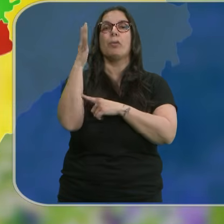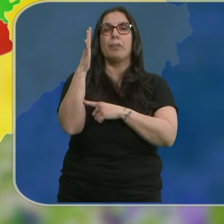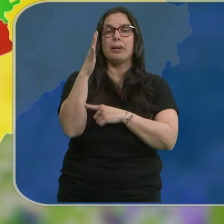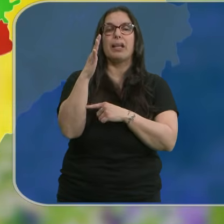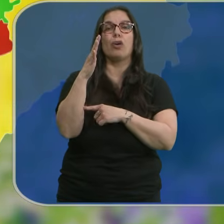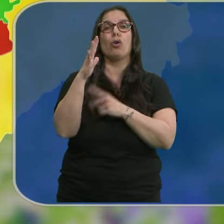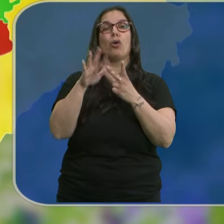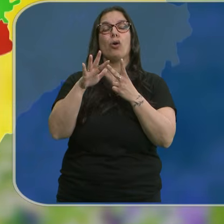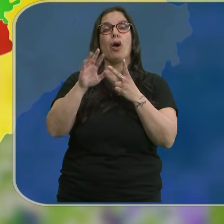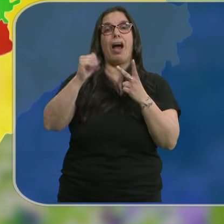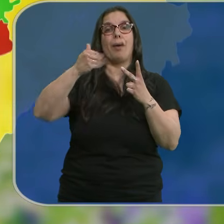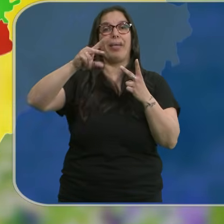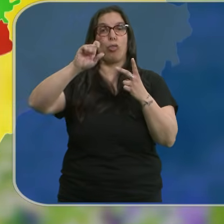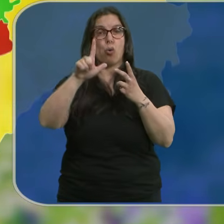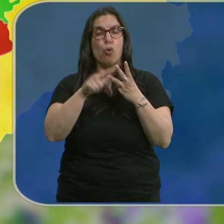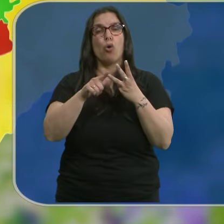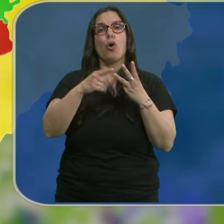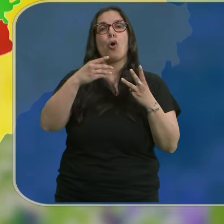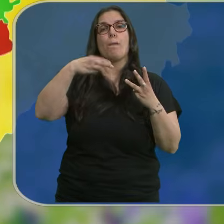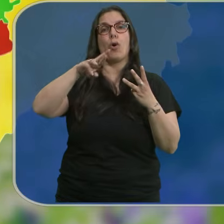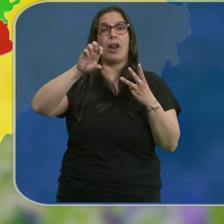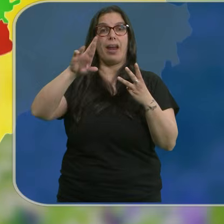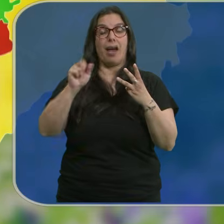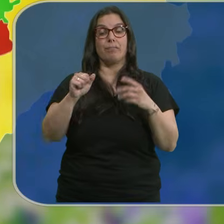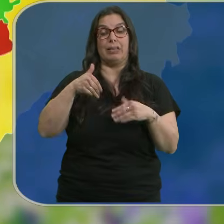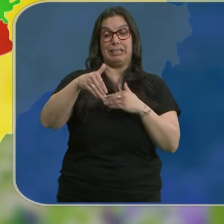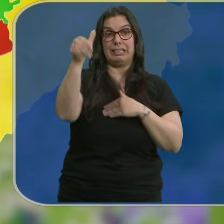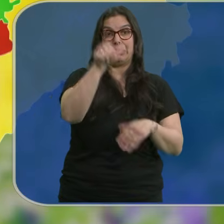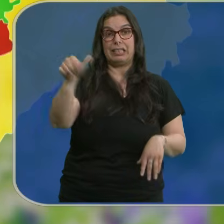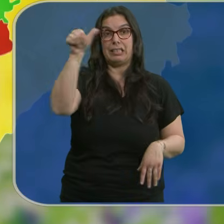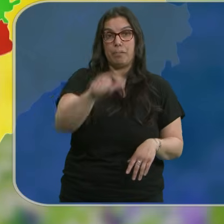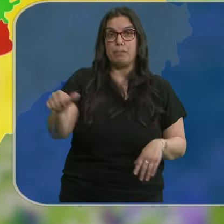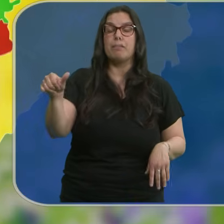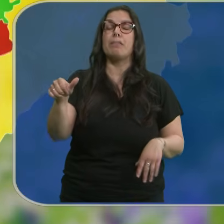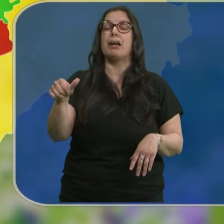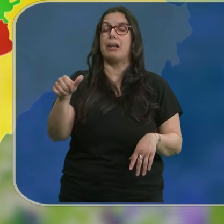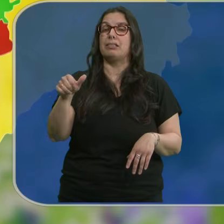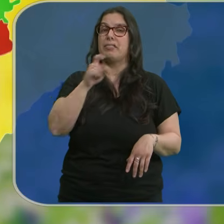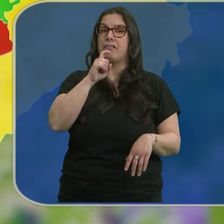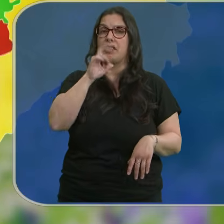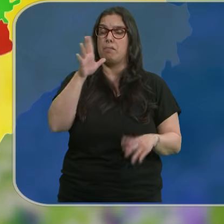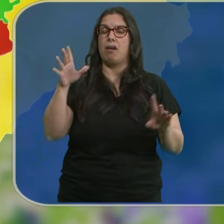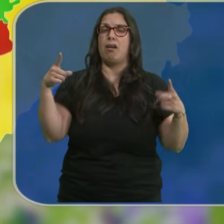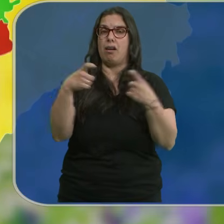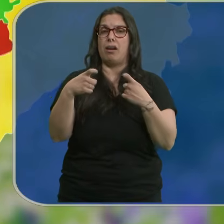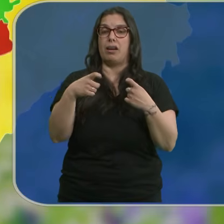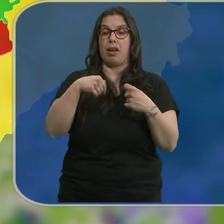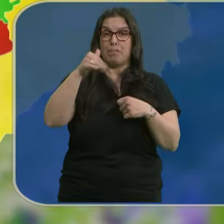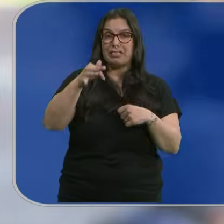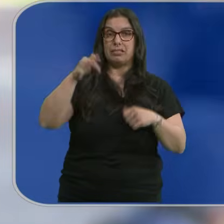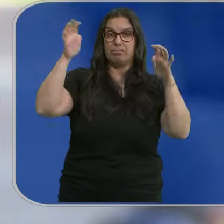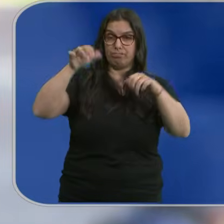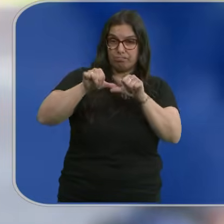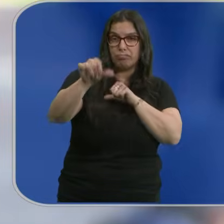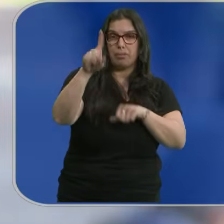moreras. Llegan semanas difíciles para los alérgicos que además se van a complicar con las precipitaciones que se esperan este fin de semana.